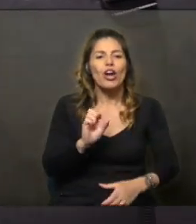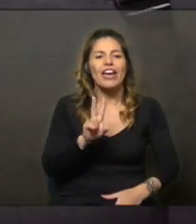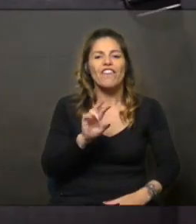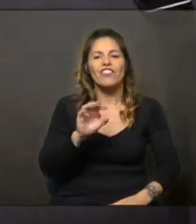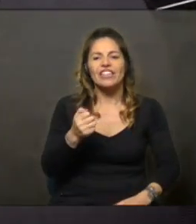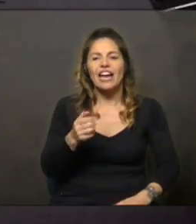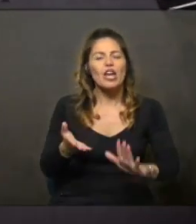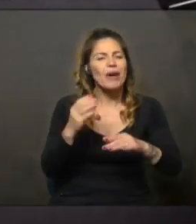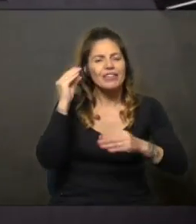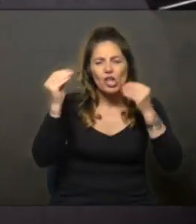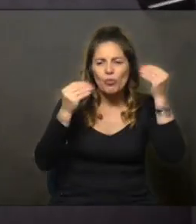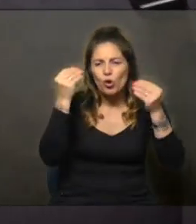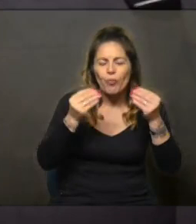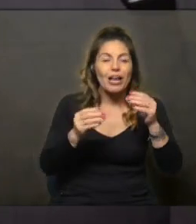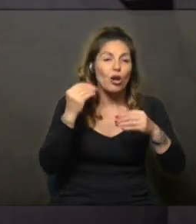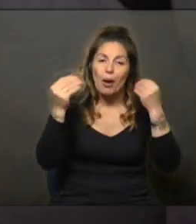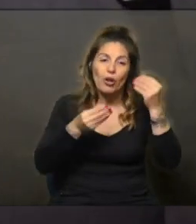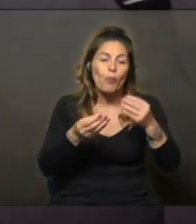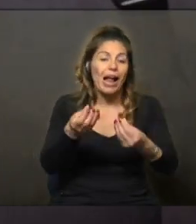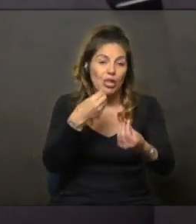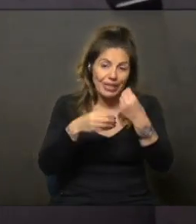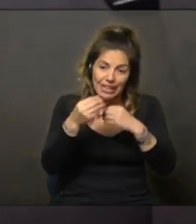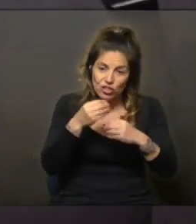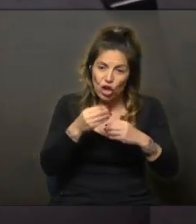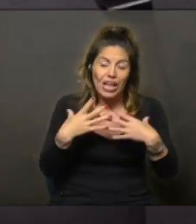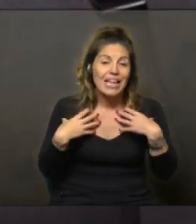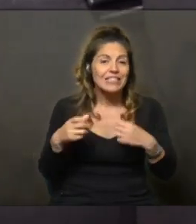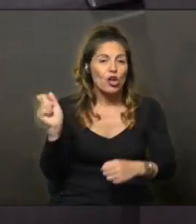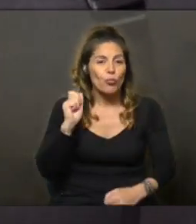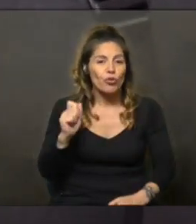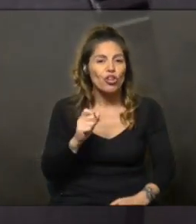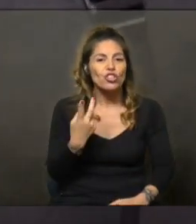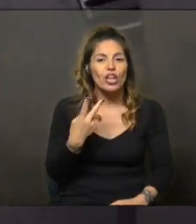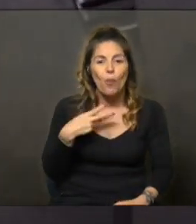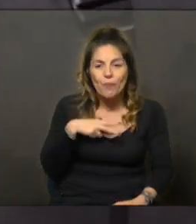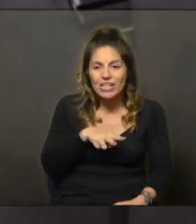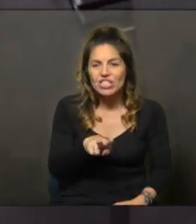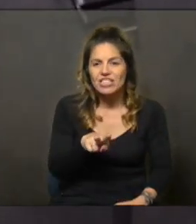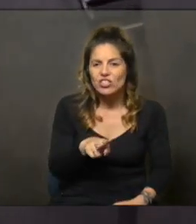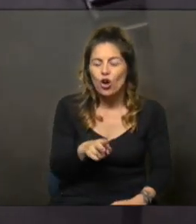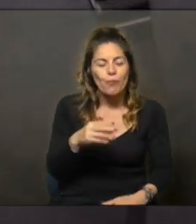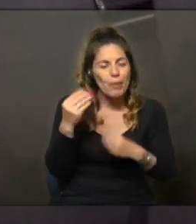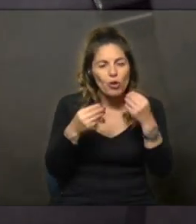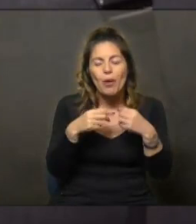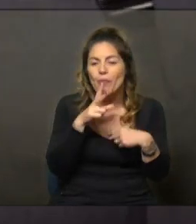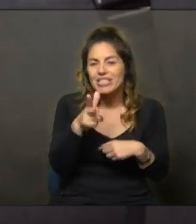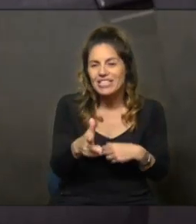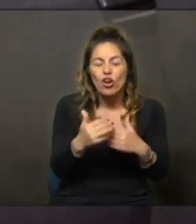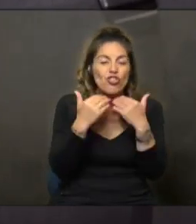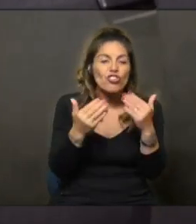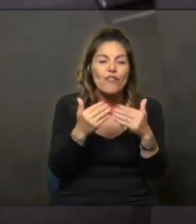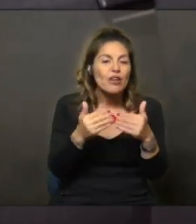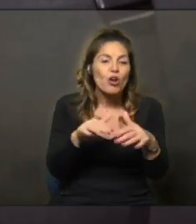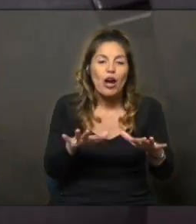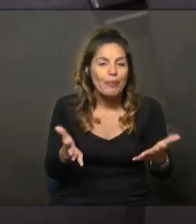lo que me preocupa es la alimentación la salud pública yo tengo tengo mellizo me preocupa más por ello por no sabemos lo que va a